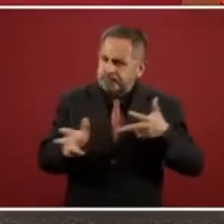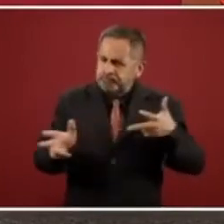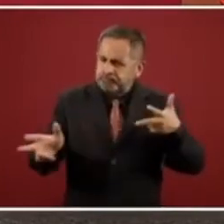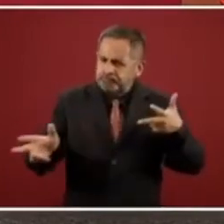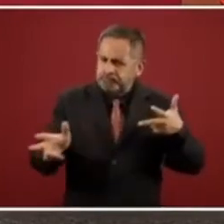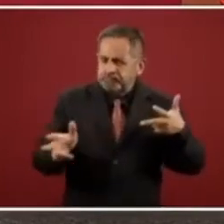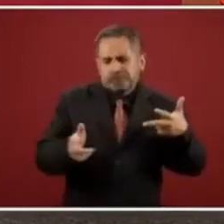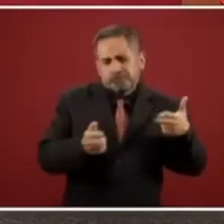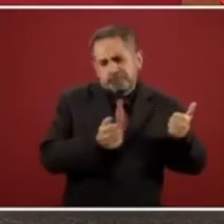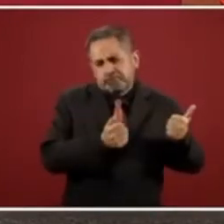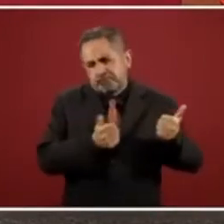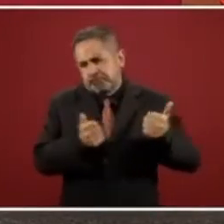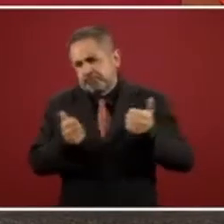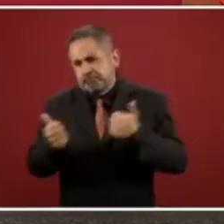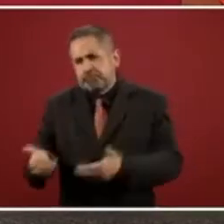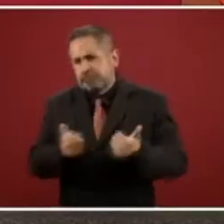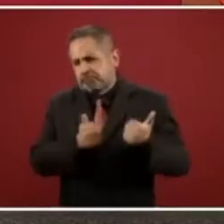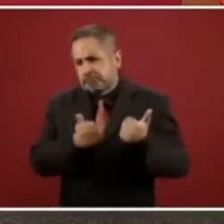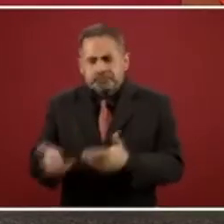caravanas,